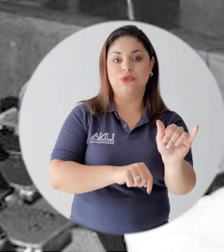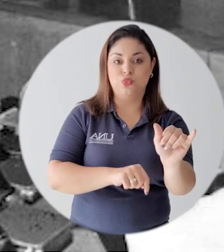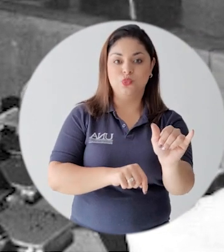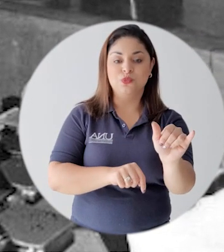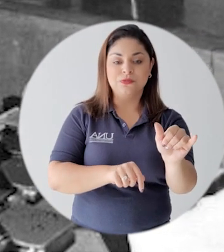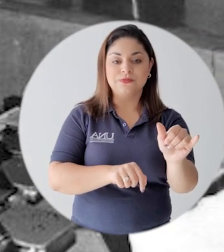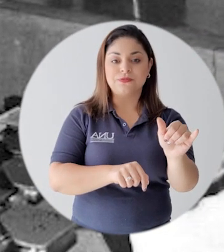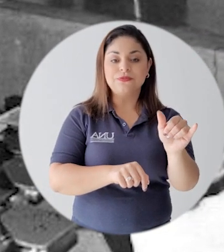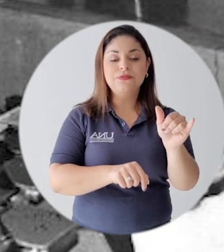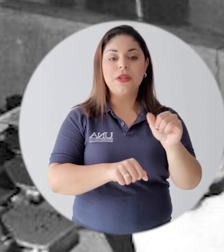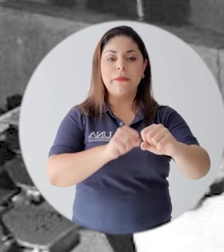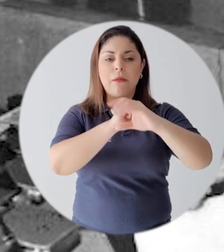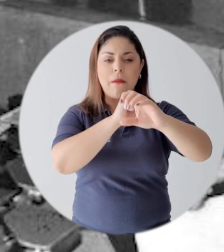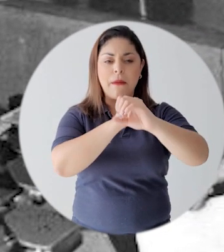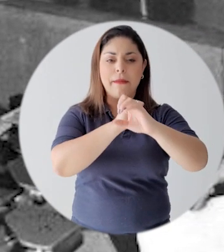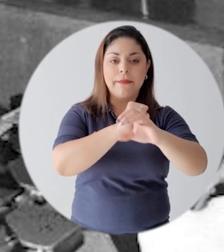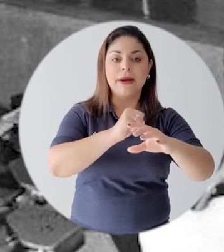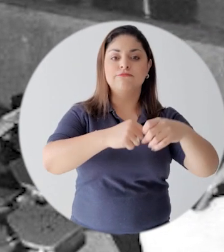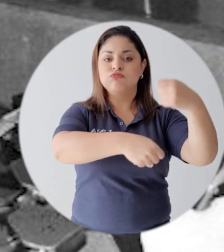ala